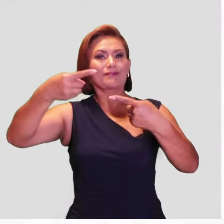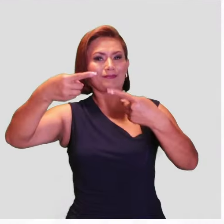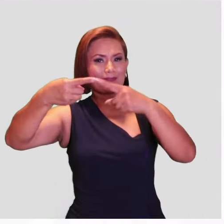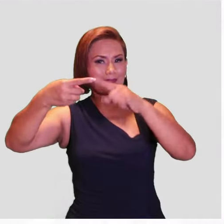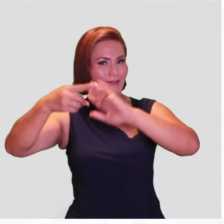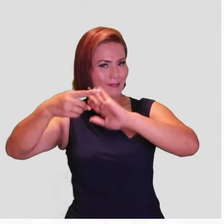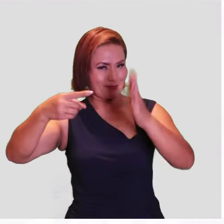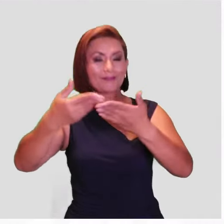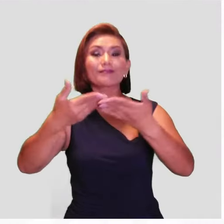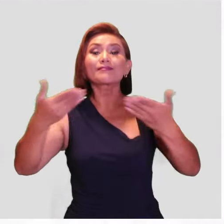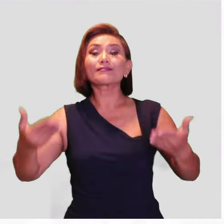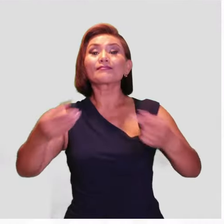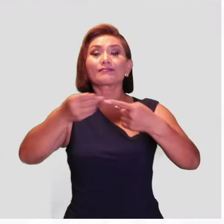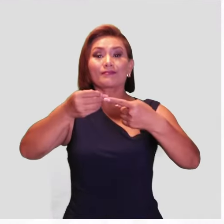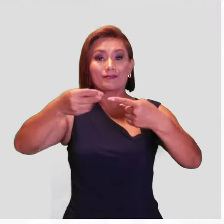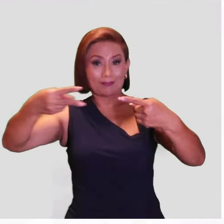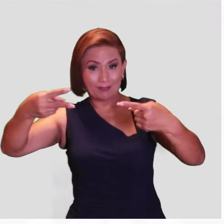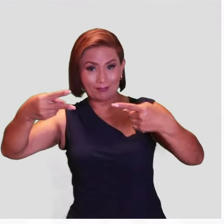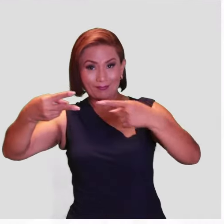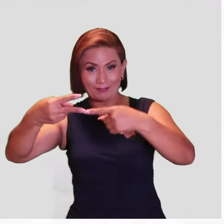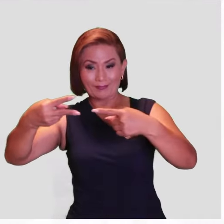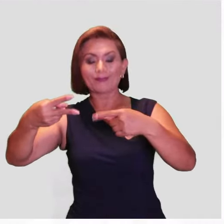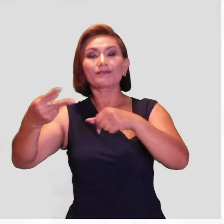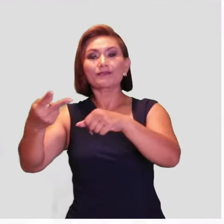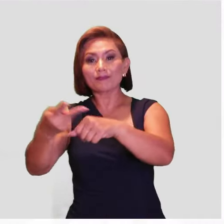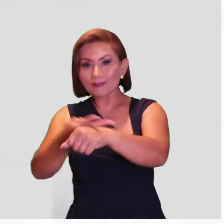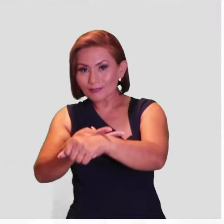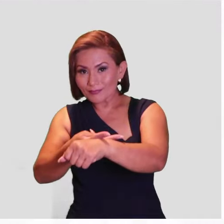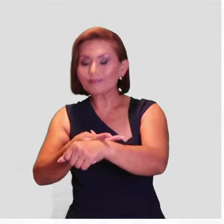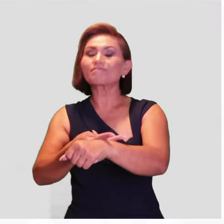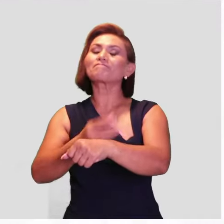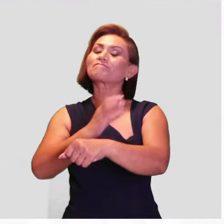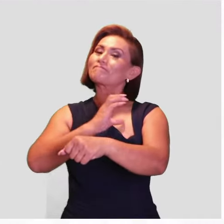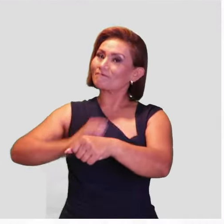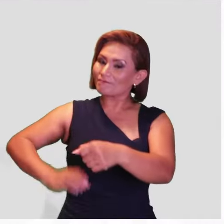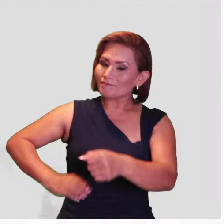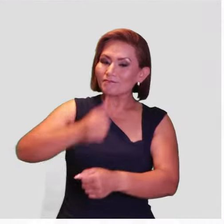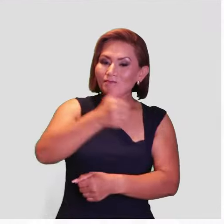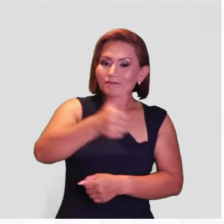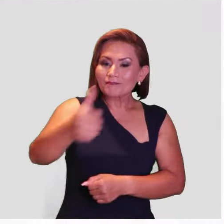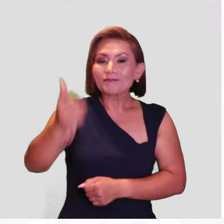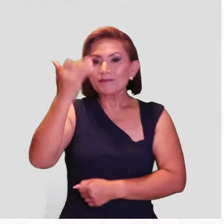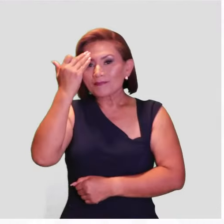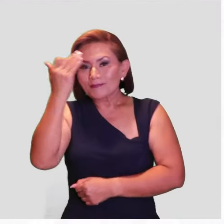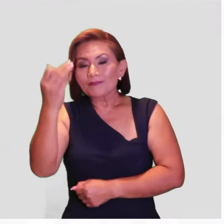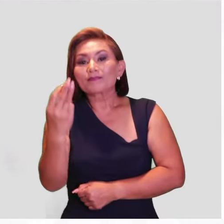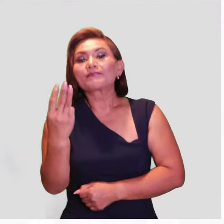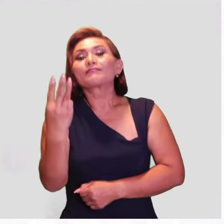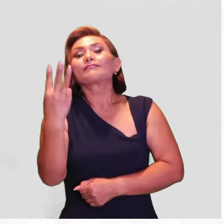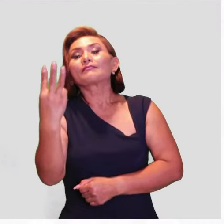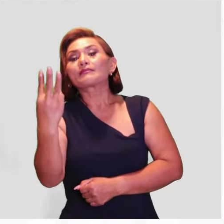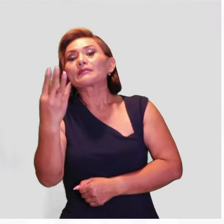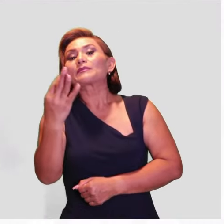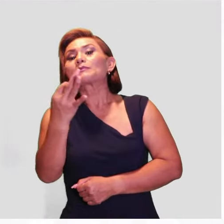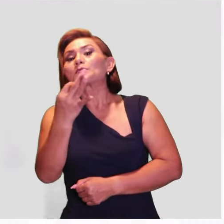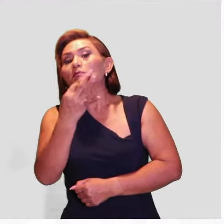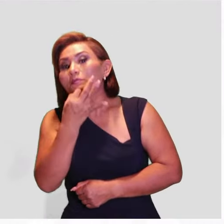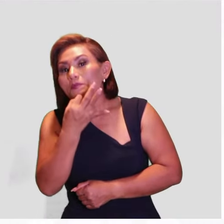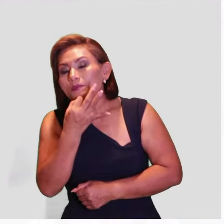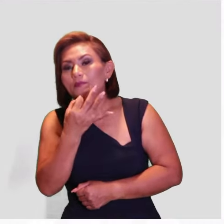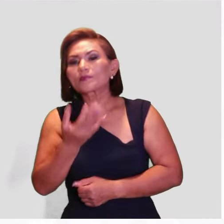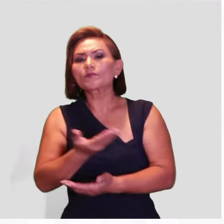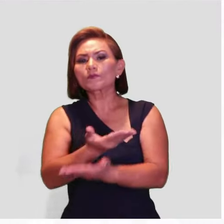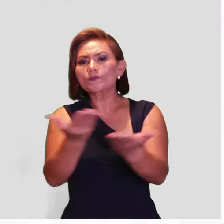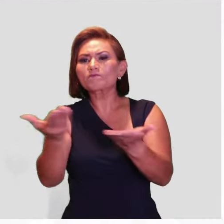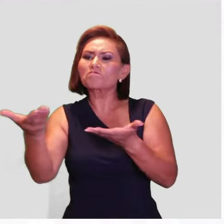aquí donde las candidaturas tendrán la oportunidad de tener una bolsa de tiempo de 3 minutos para poder realizar